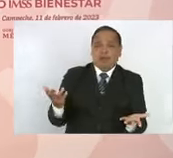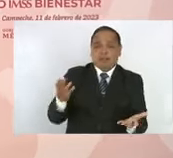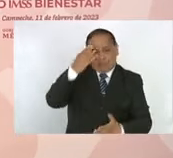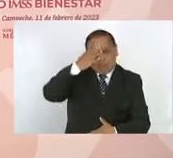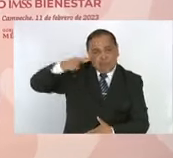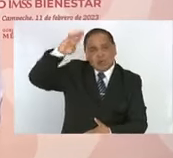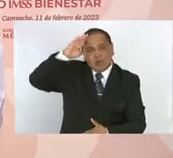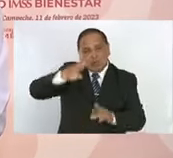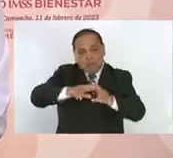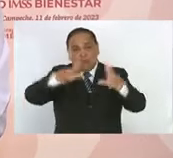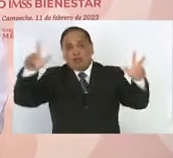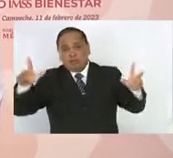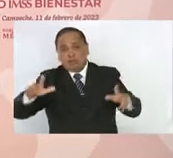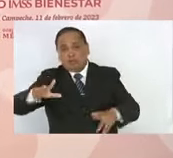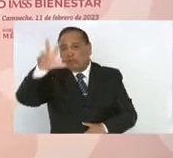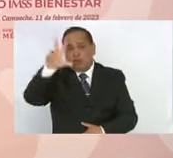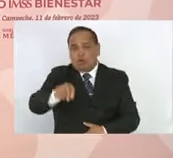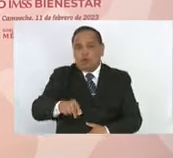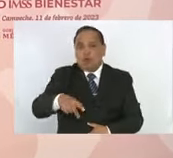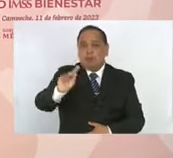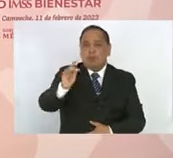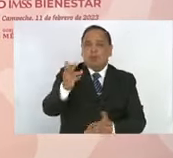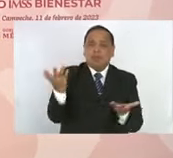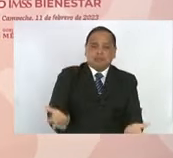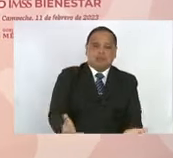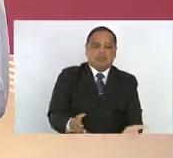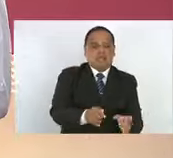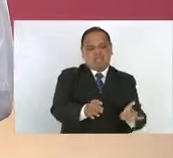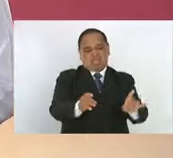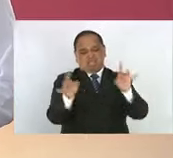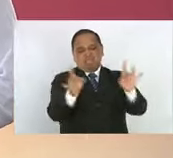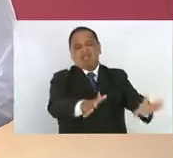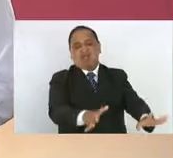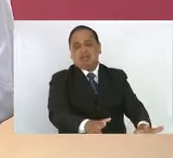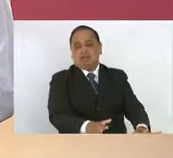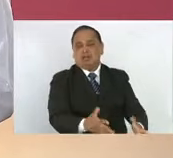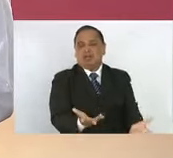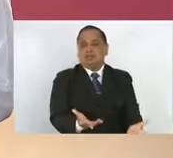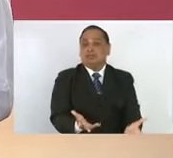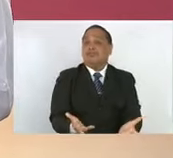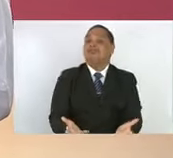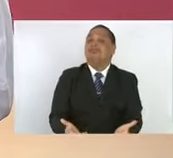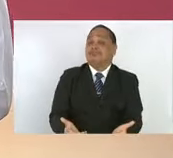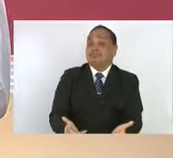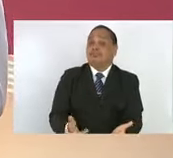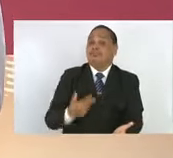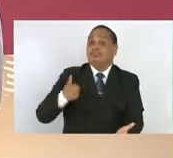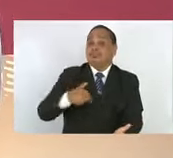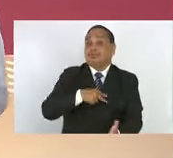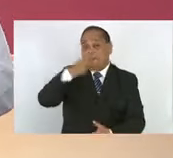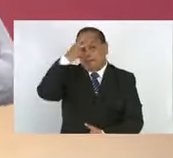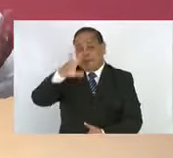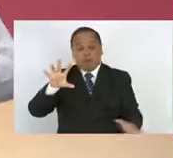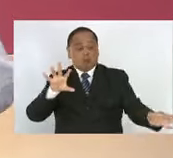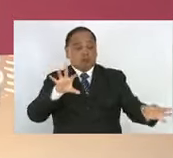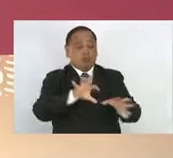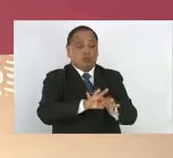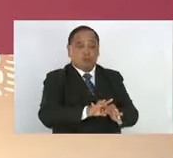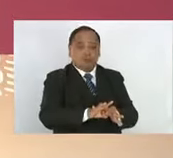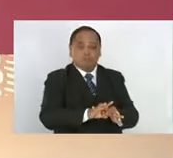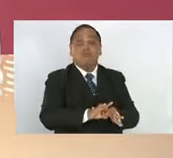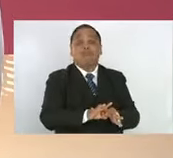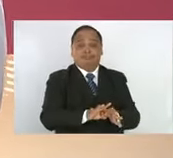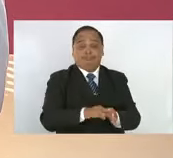Cuba cuando fuimos expulsados de la desprestigiada OEA. Los herederos de esa hermosa